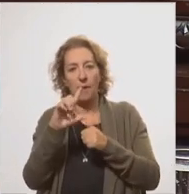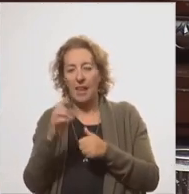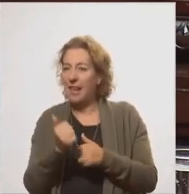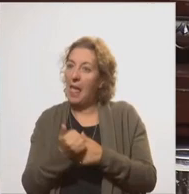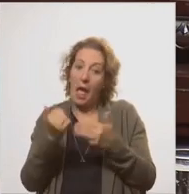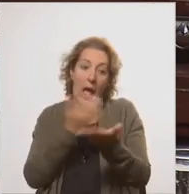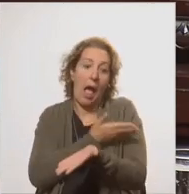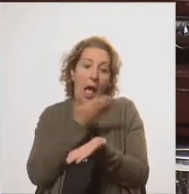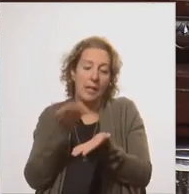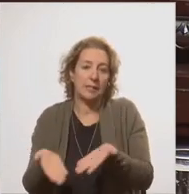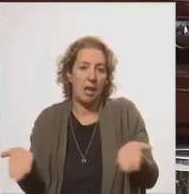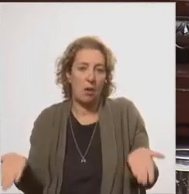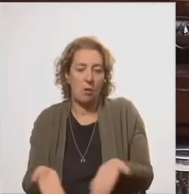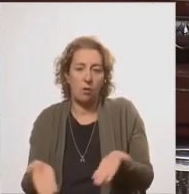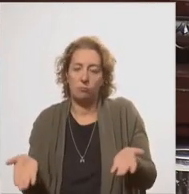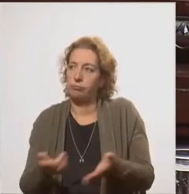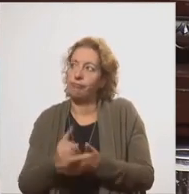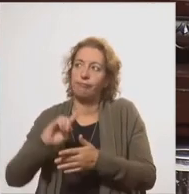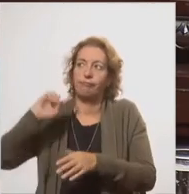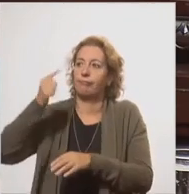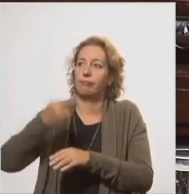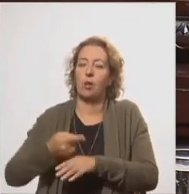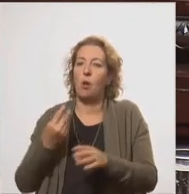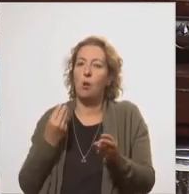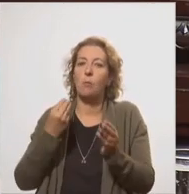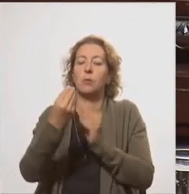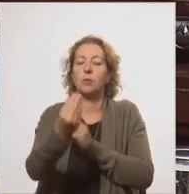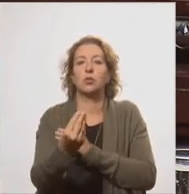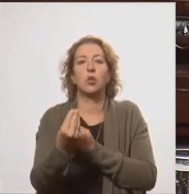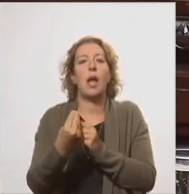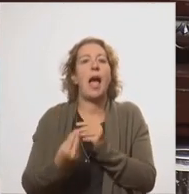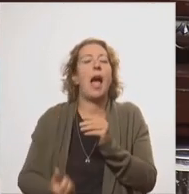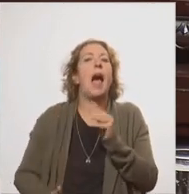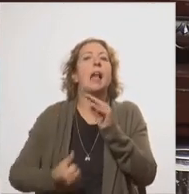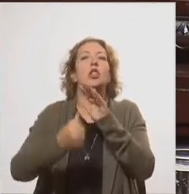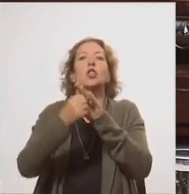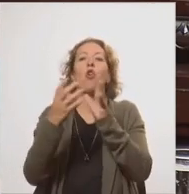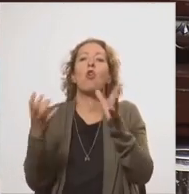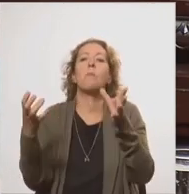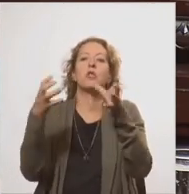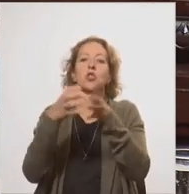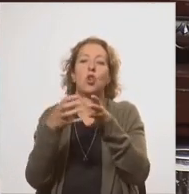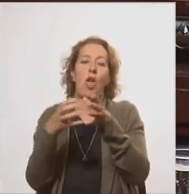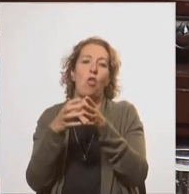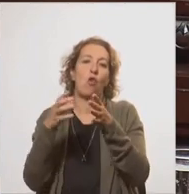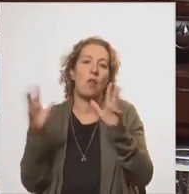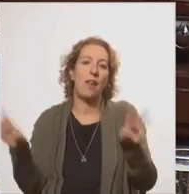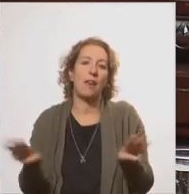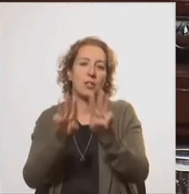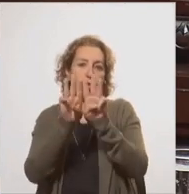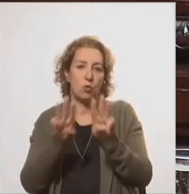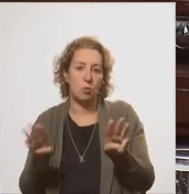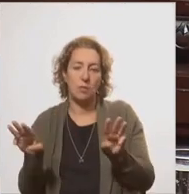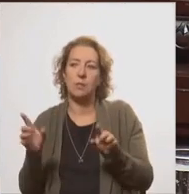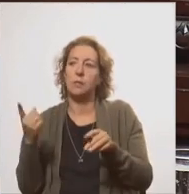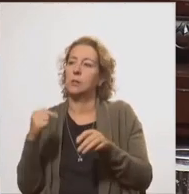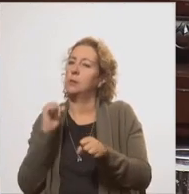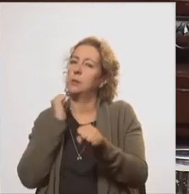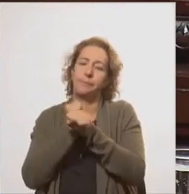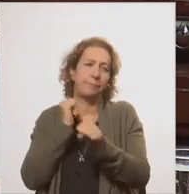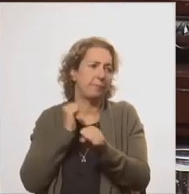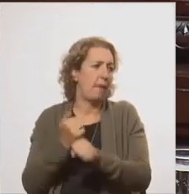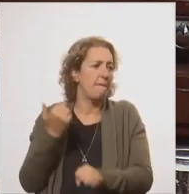decisivo para la incorporación de Belela al Alto Comisionado de las Naciones Unidas. Su trabajo, su valía, su entrega